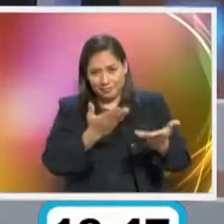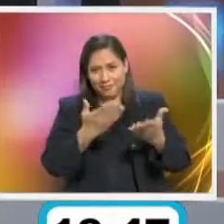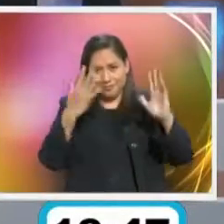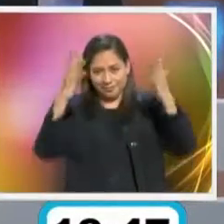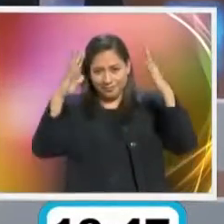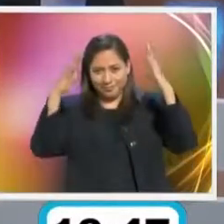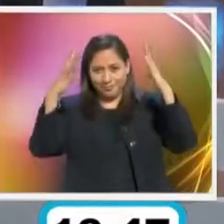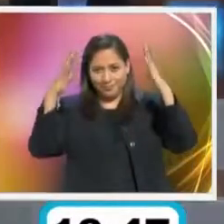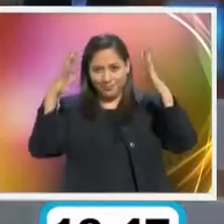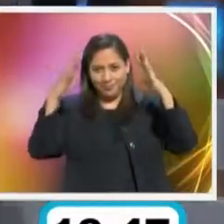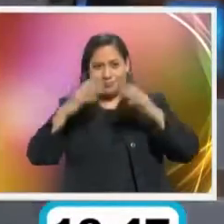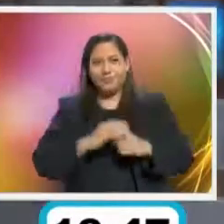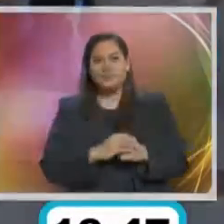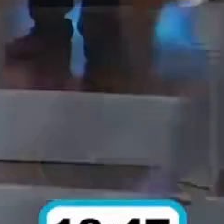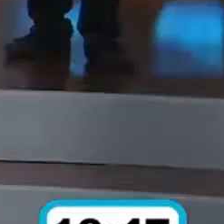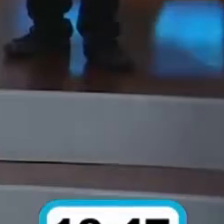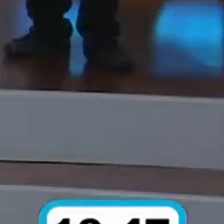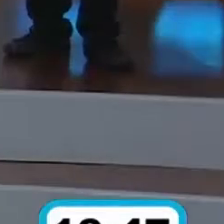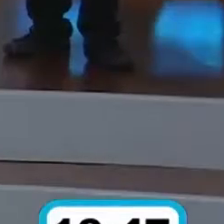Shaky Bomba en el musical.